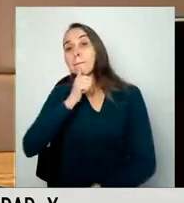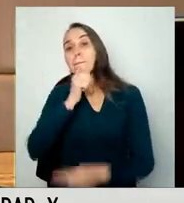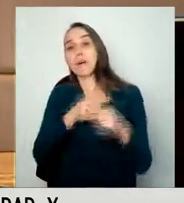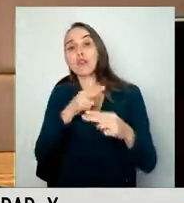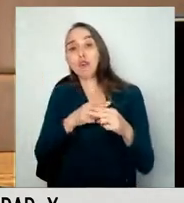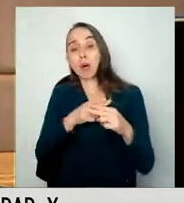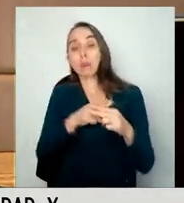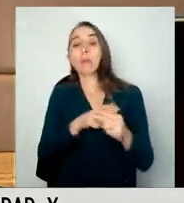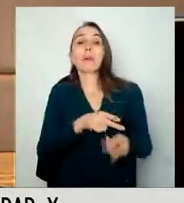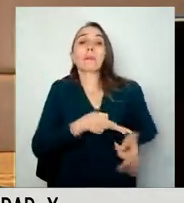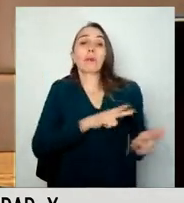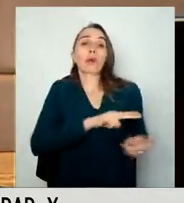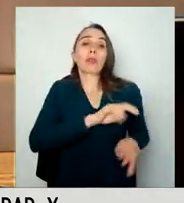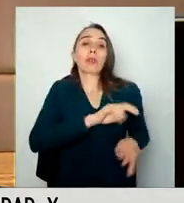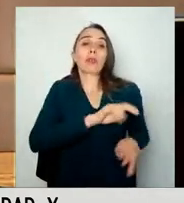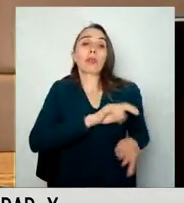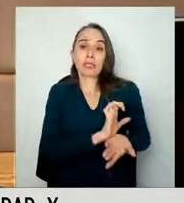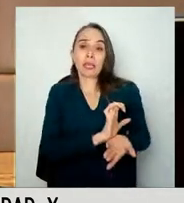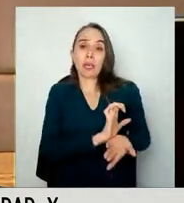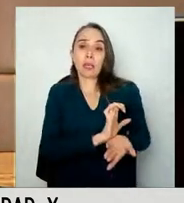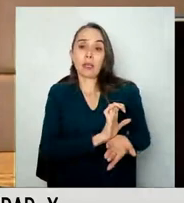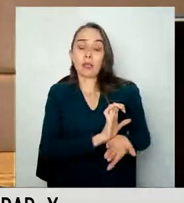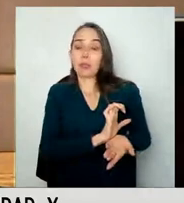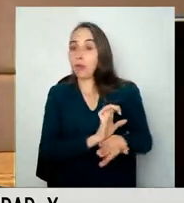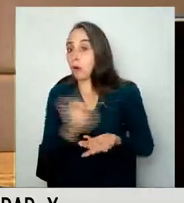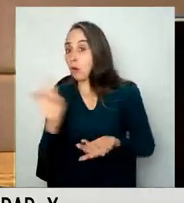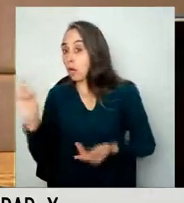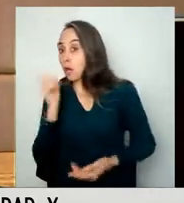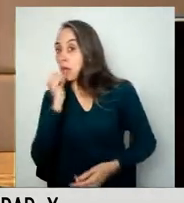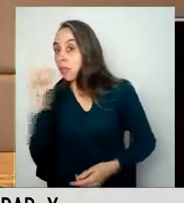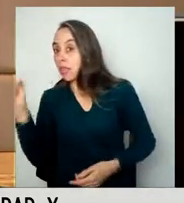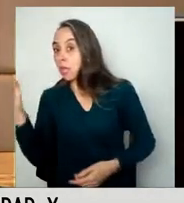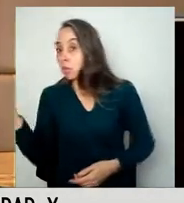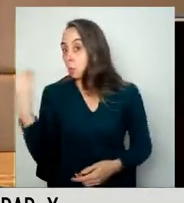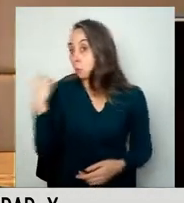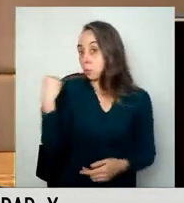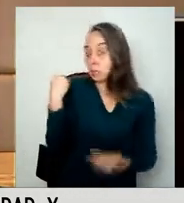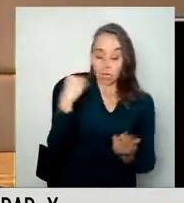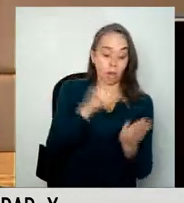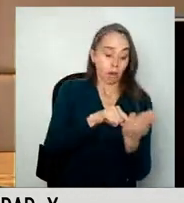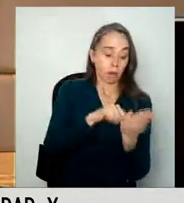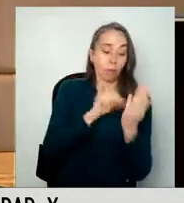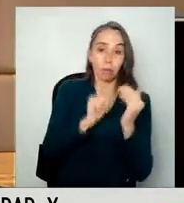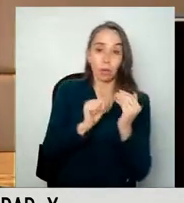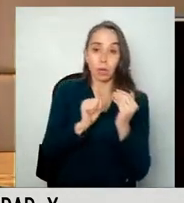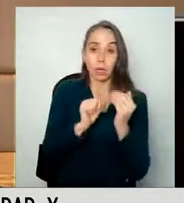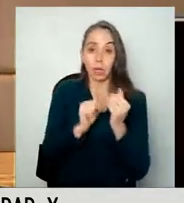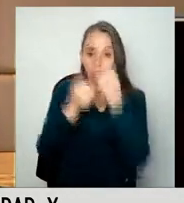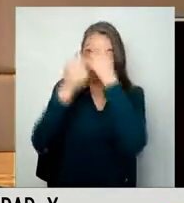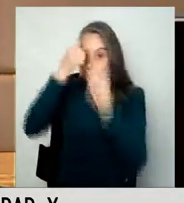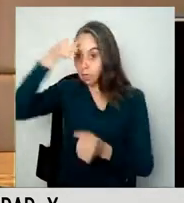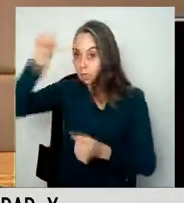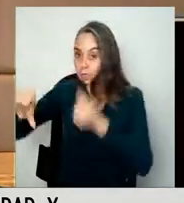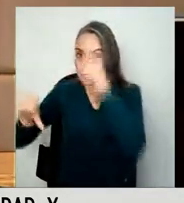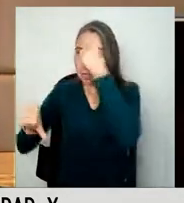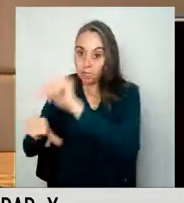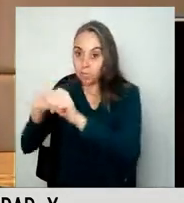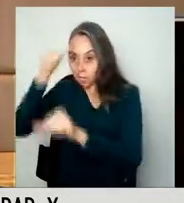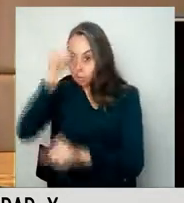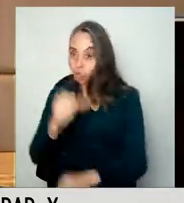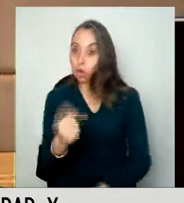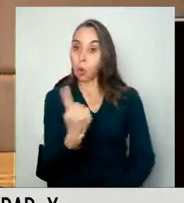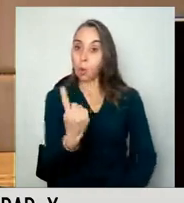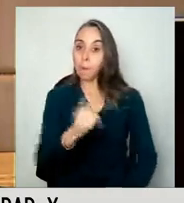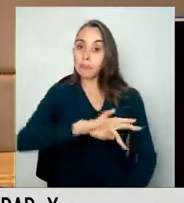Estado considerar las denuncias y que esto pueda llevar adelante todo tipo de sanciones porque un peso que se le roba